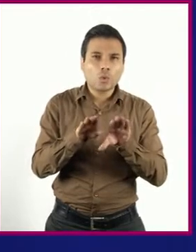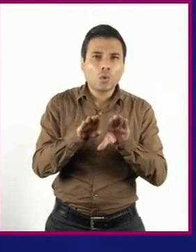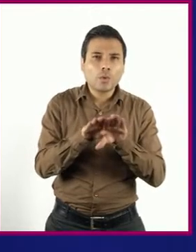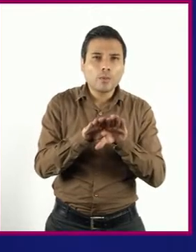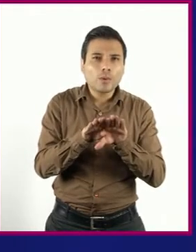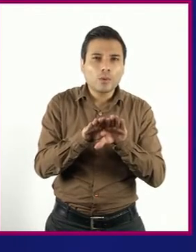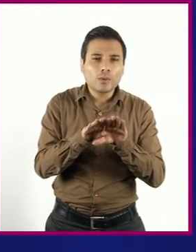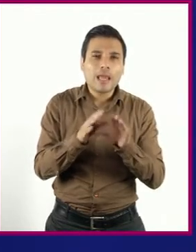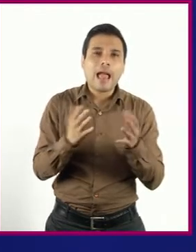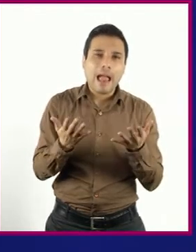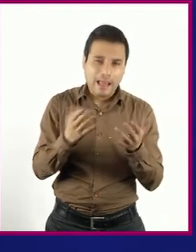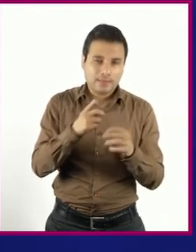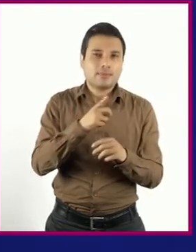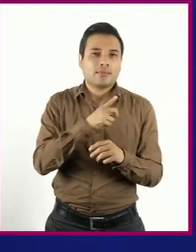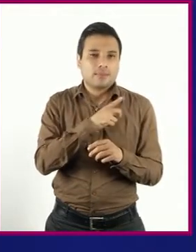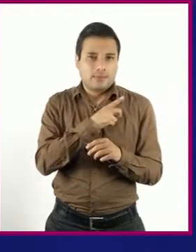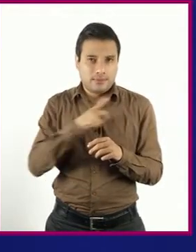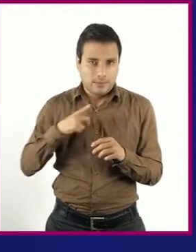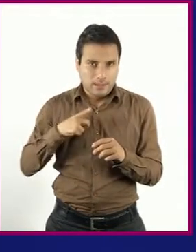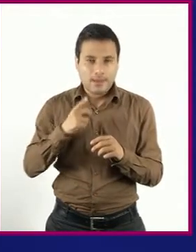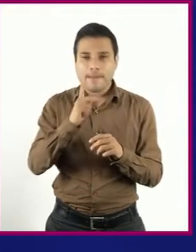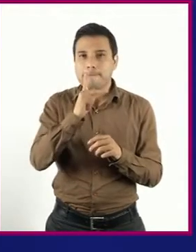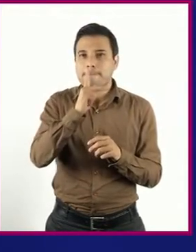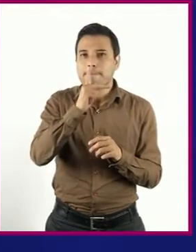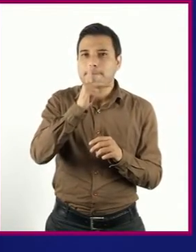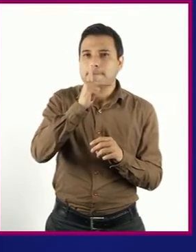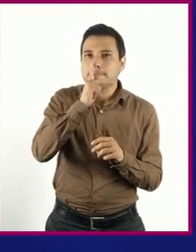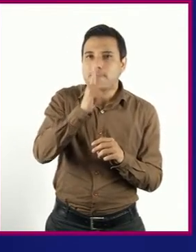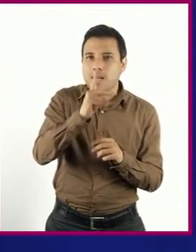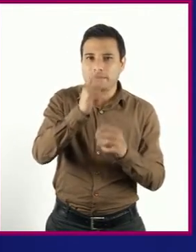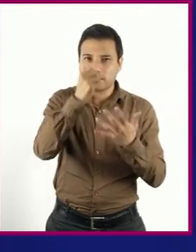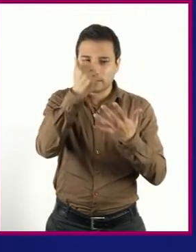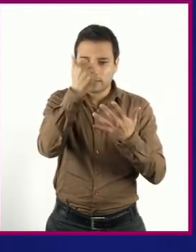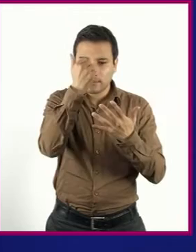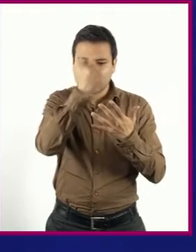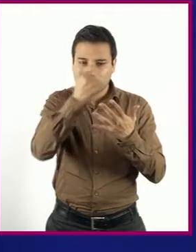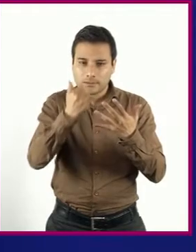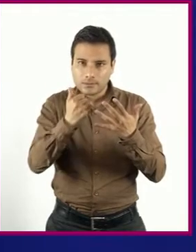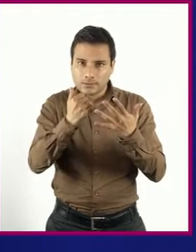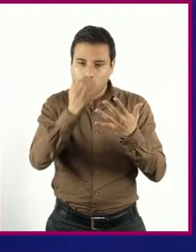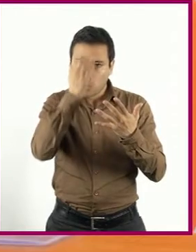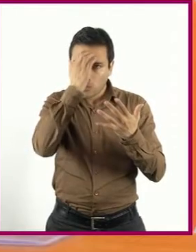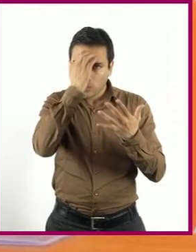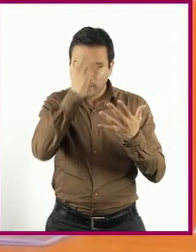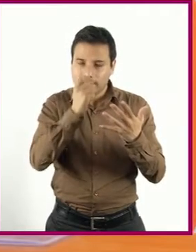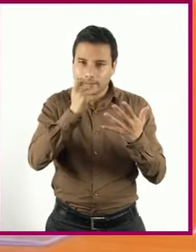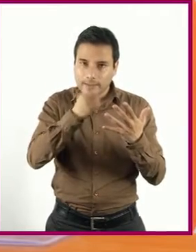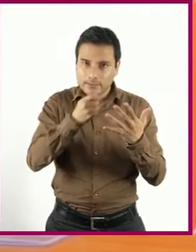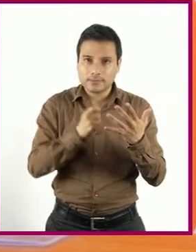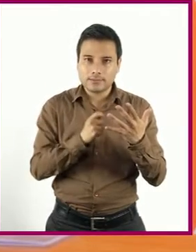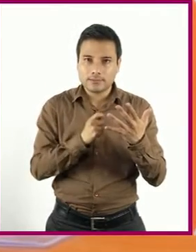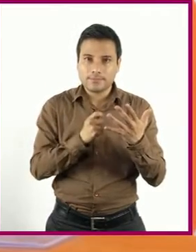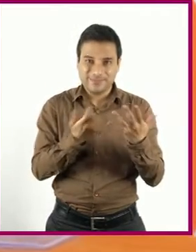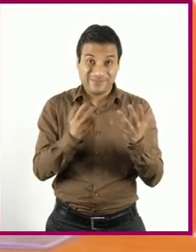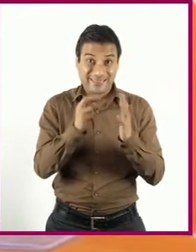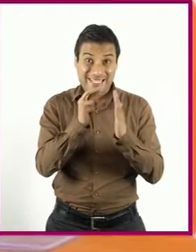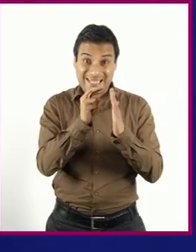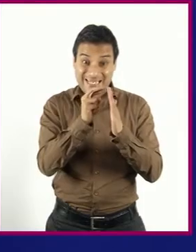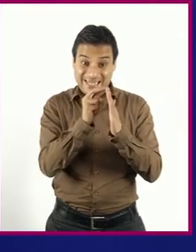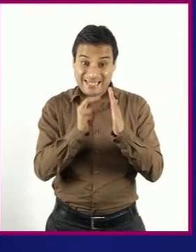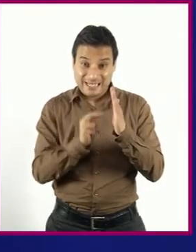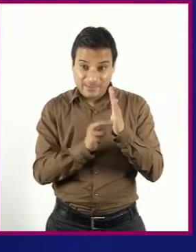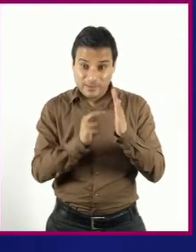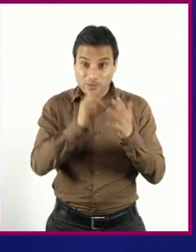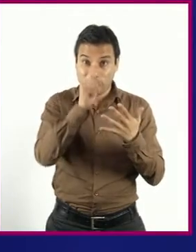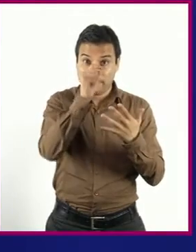importante que se conozcan muy bien los términos específicos que se utilizan en ese deporte. Un reglamento es